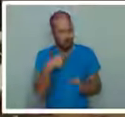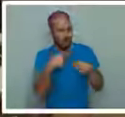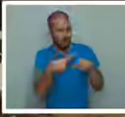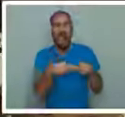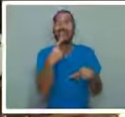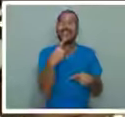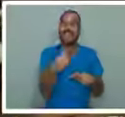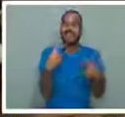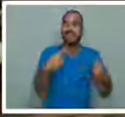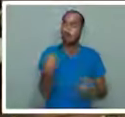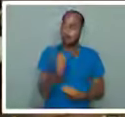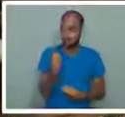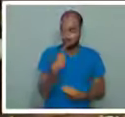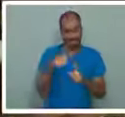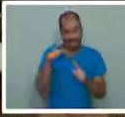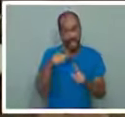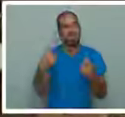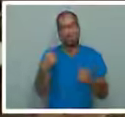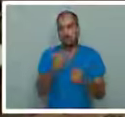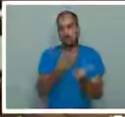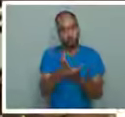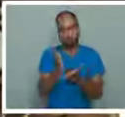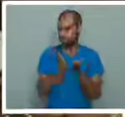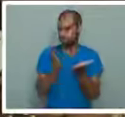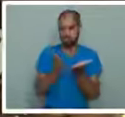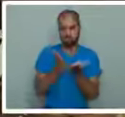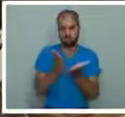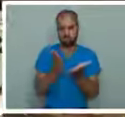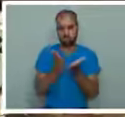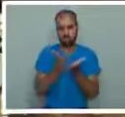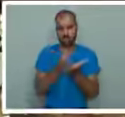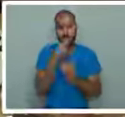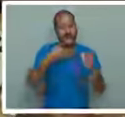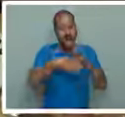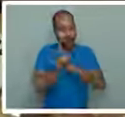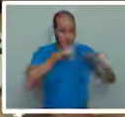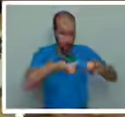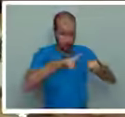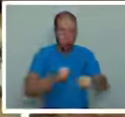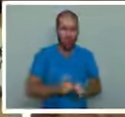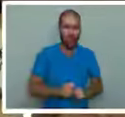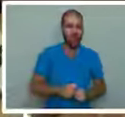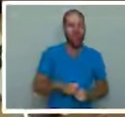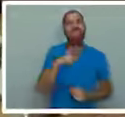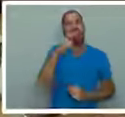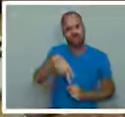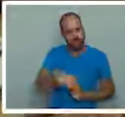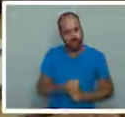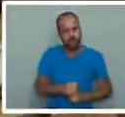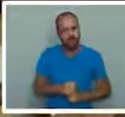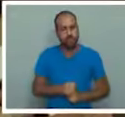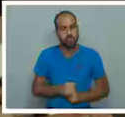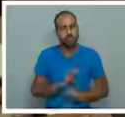entrar a la universidad de categorizar no hasta llegar a ser un especialista y es porque no somos especialistas nos siguen